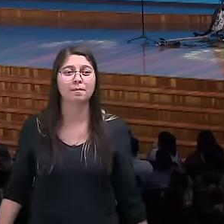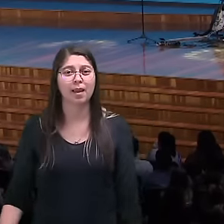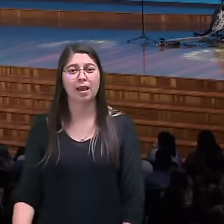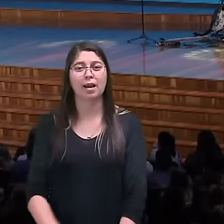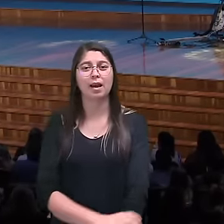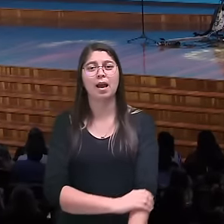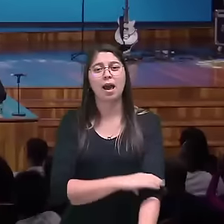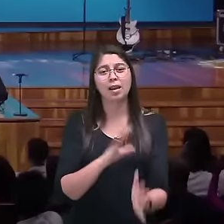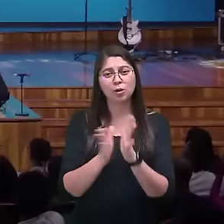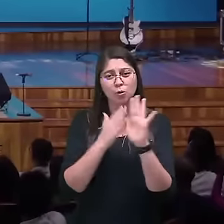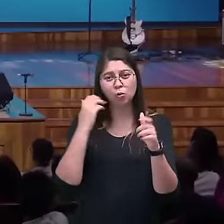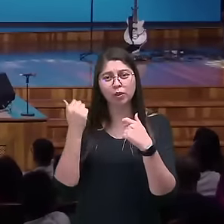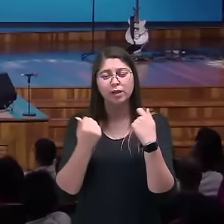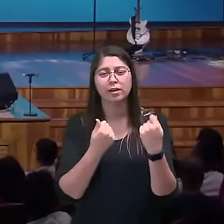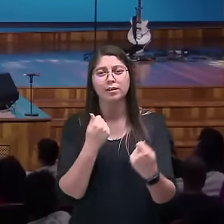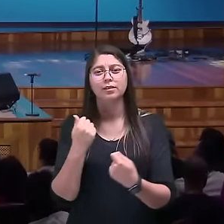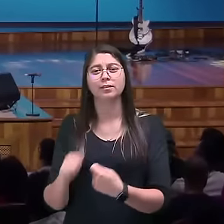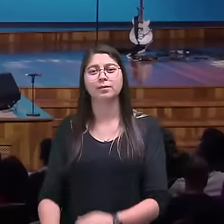Aleluya.